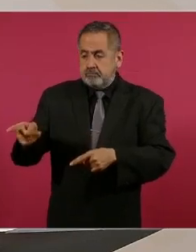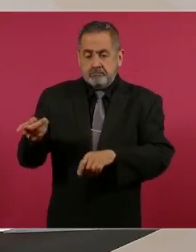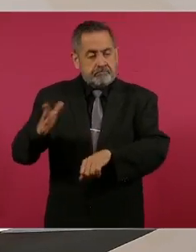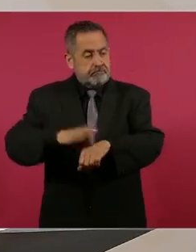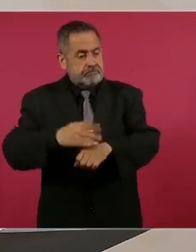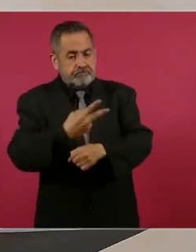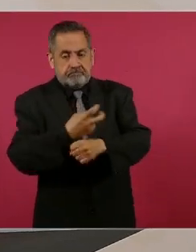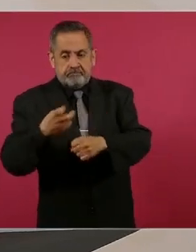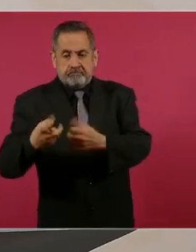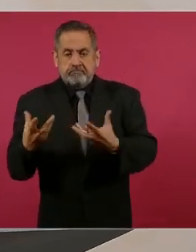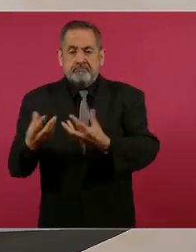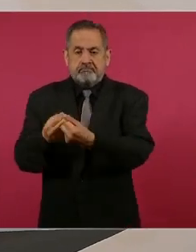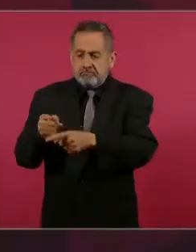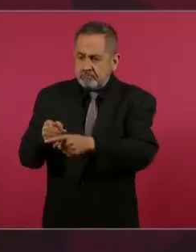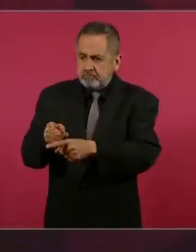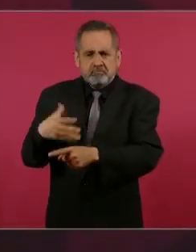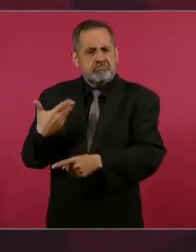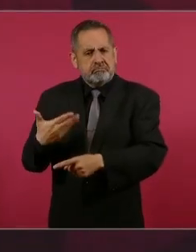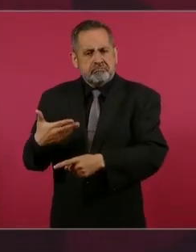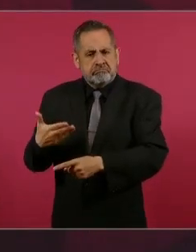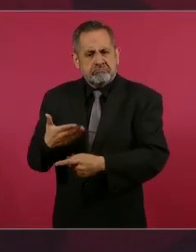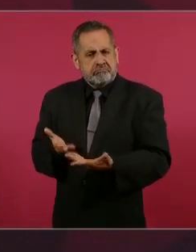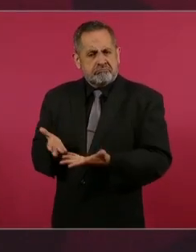participar, pues lo veo muy bien.